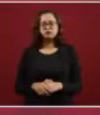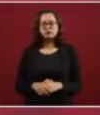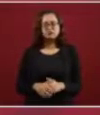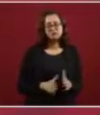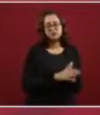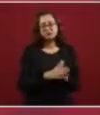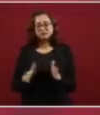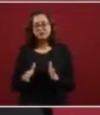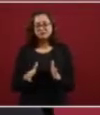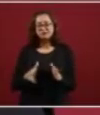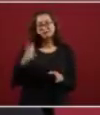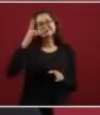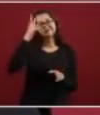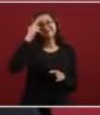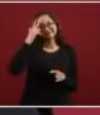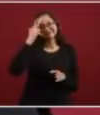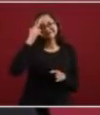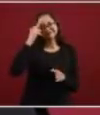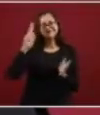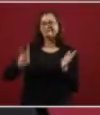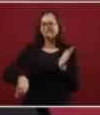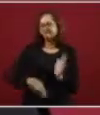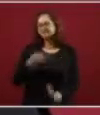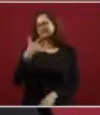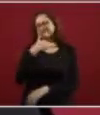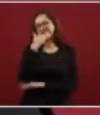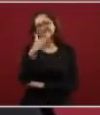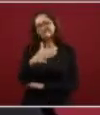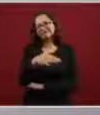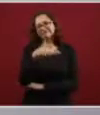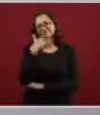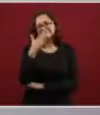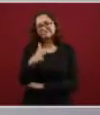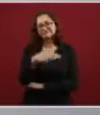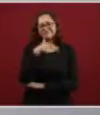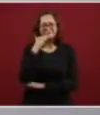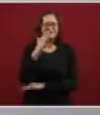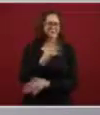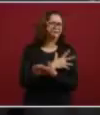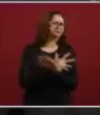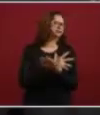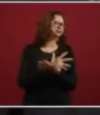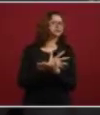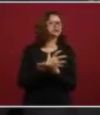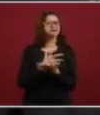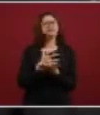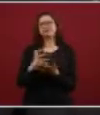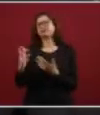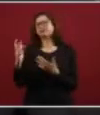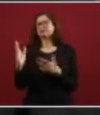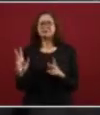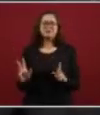Viene el porfiriato, de nuevo la corrupción, en alta, los